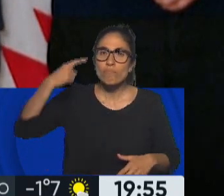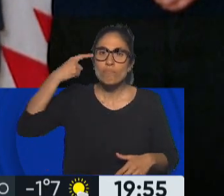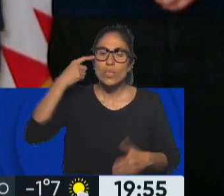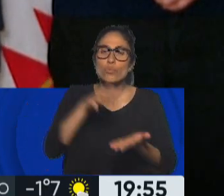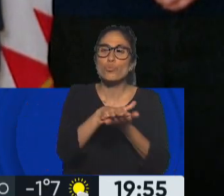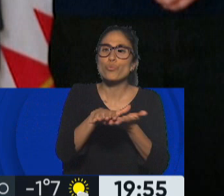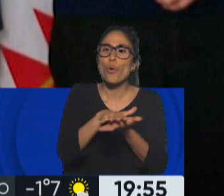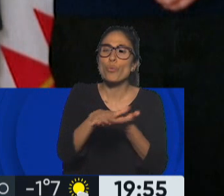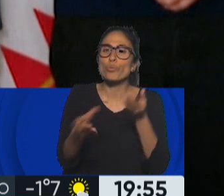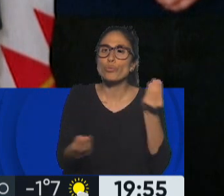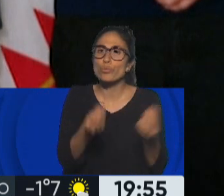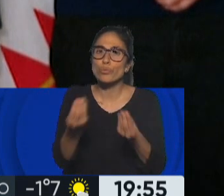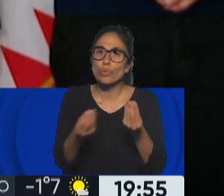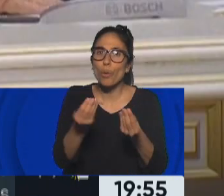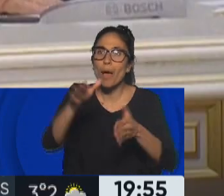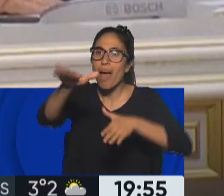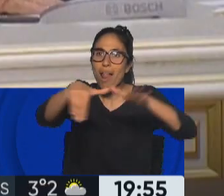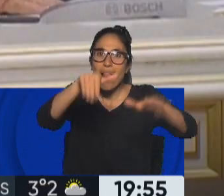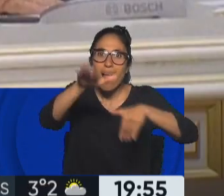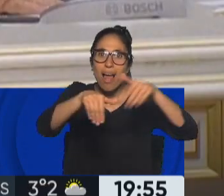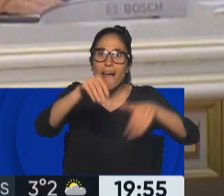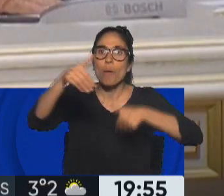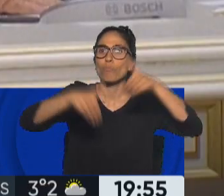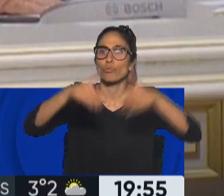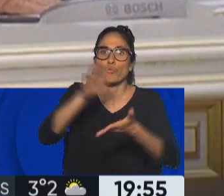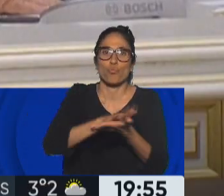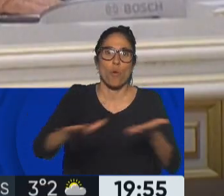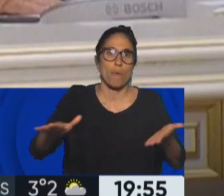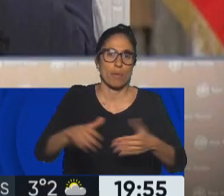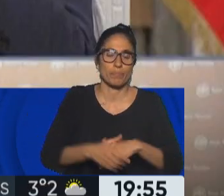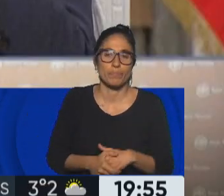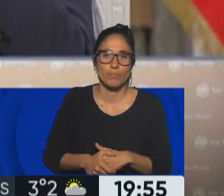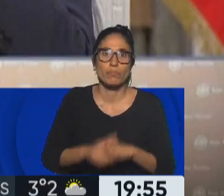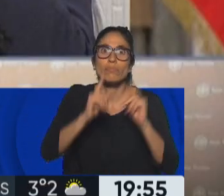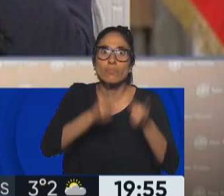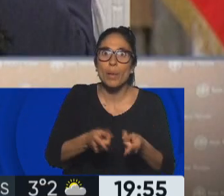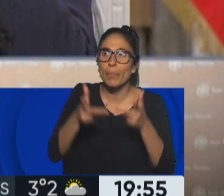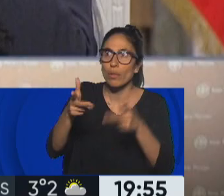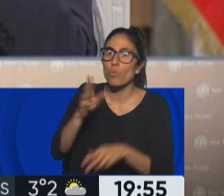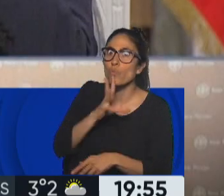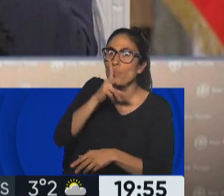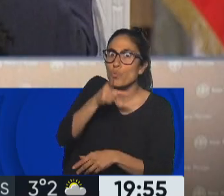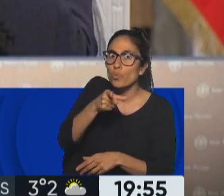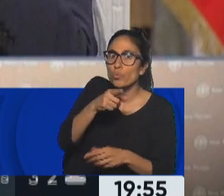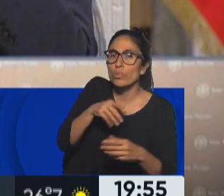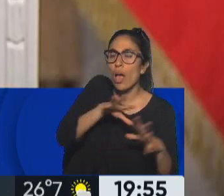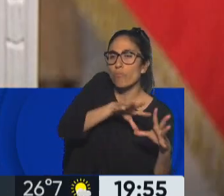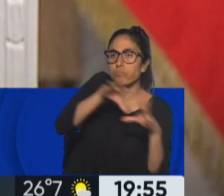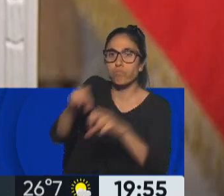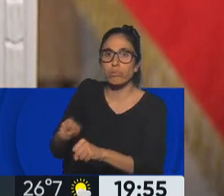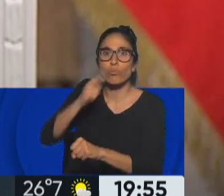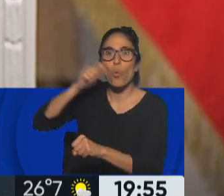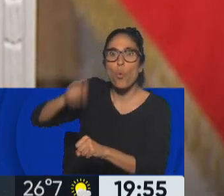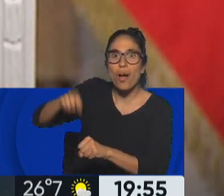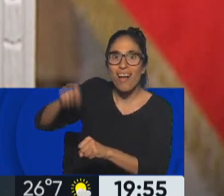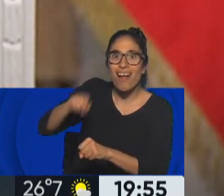la crisis es convocar a nuevos comicios. Además, advirtió que Rusia, tras invadir Ucrania, está llevando a cabo una guerra